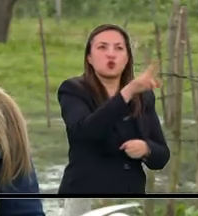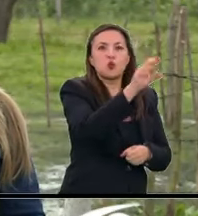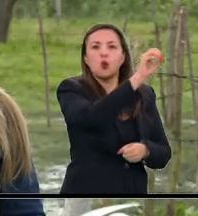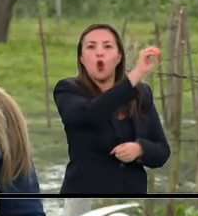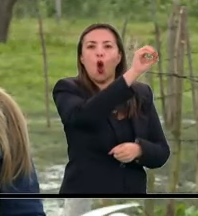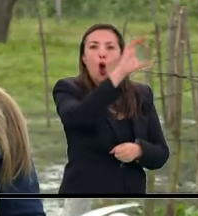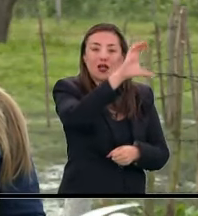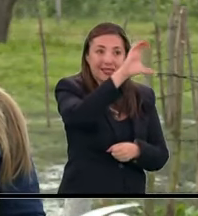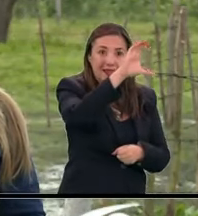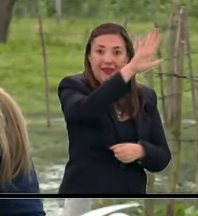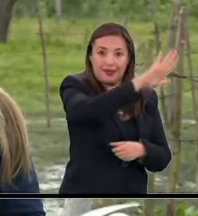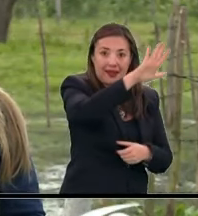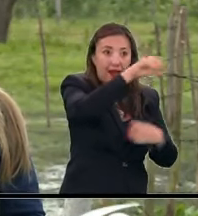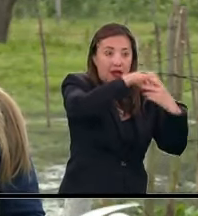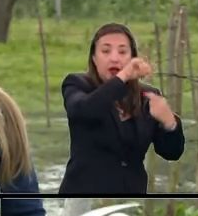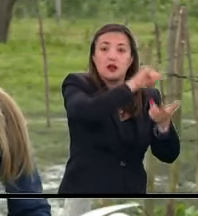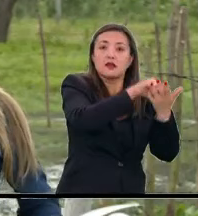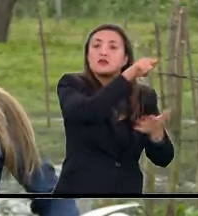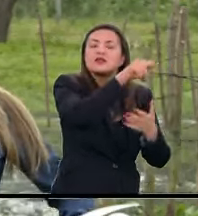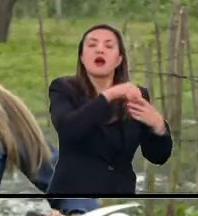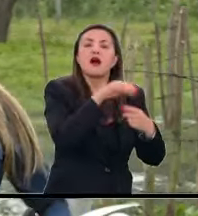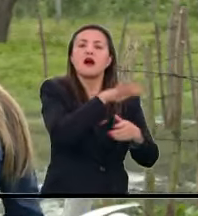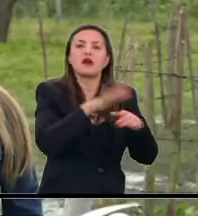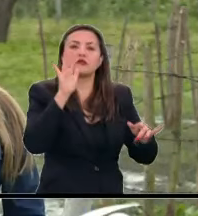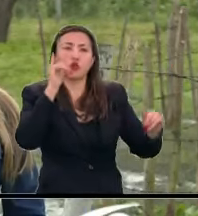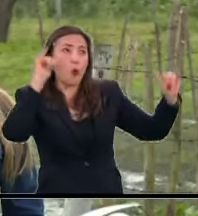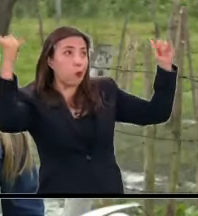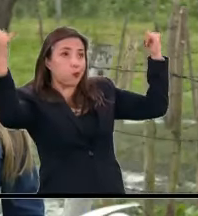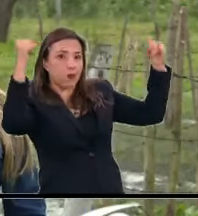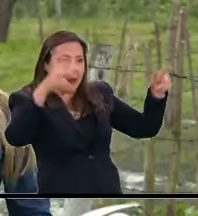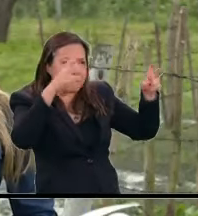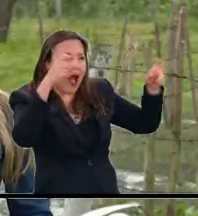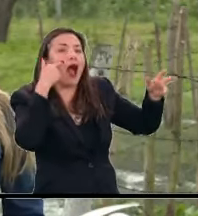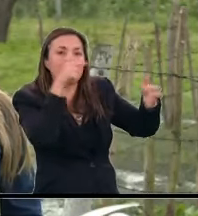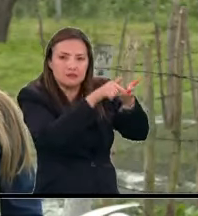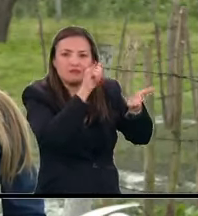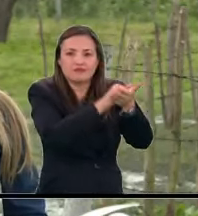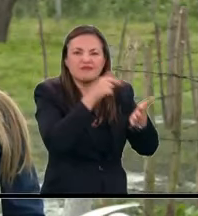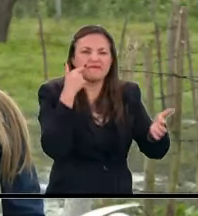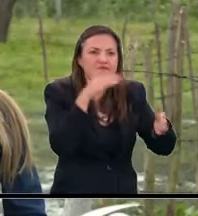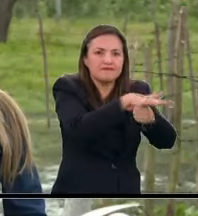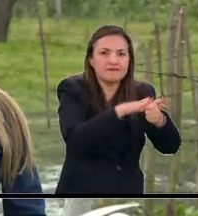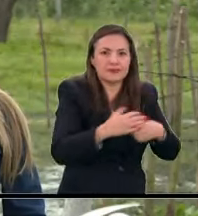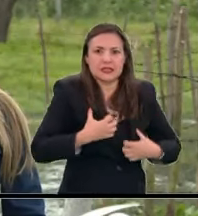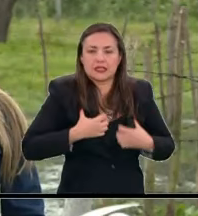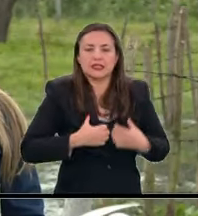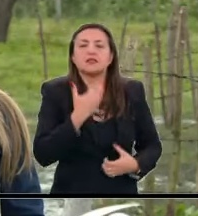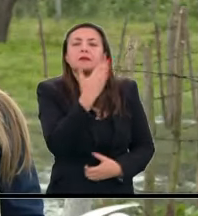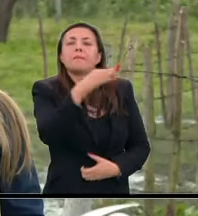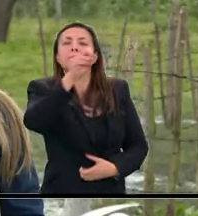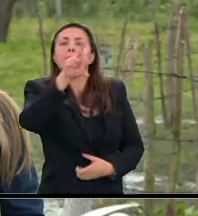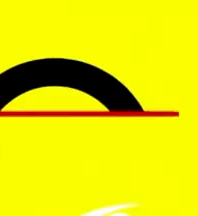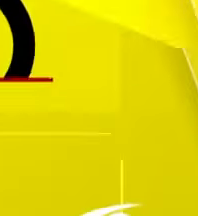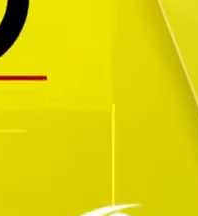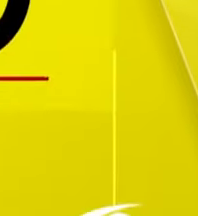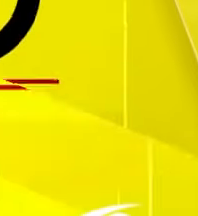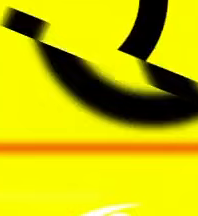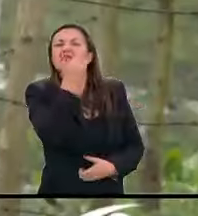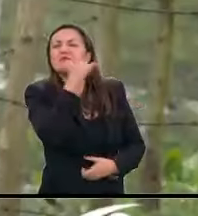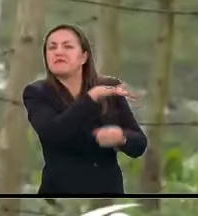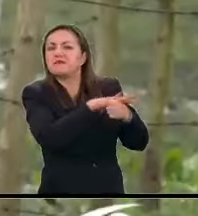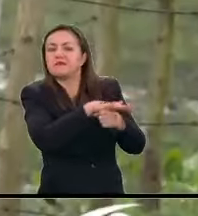esa ciudad cámaras de seguridad registraron los angustiosos momentos que se vivieron Margarita ariza qué fue lo que pasó